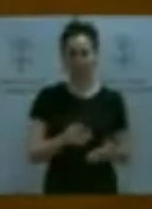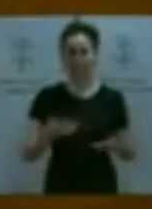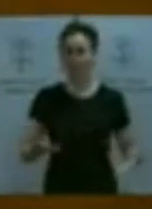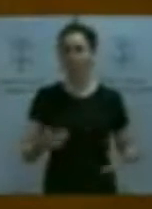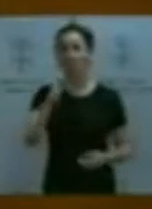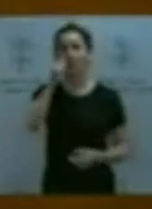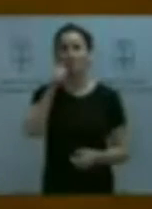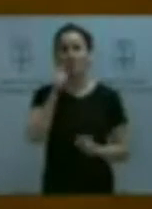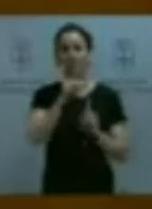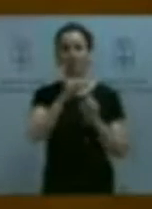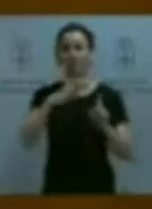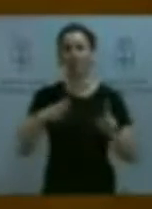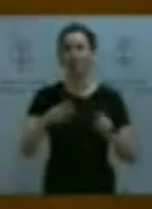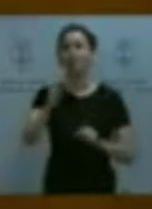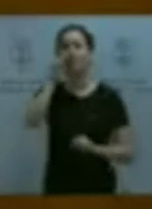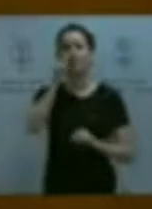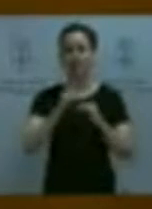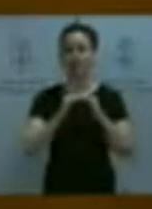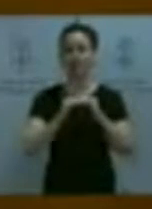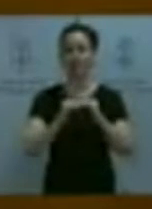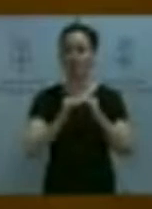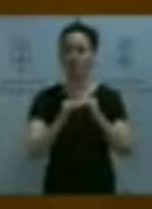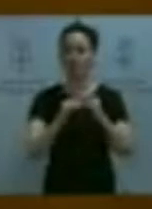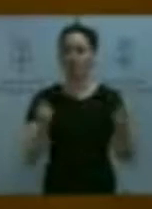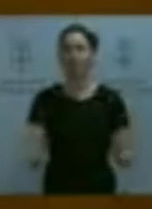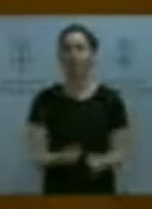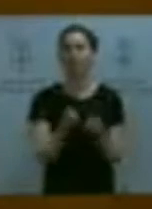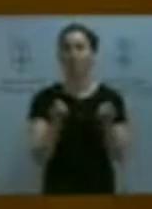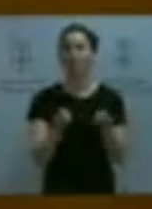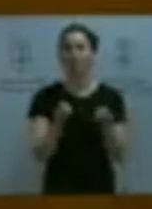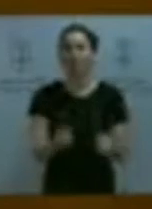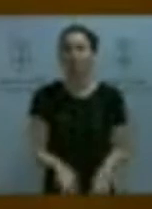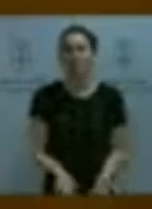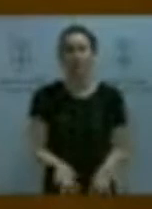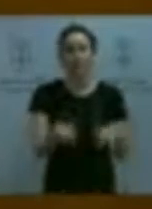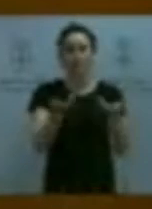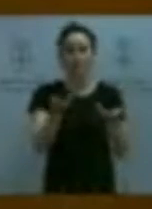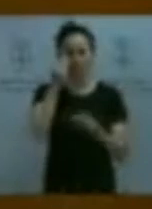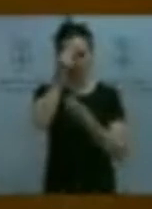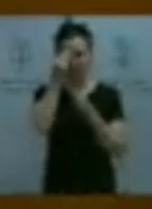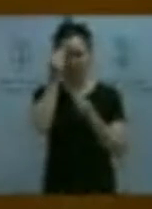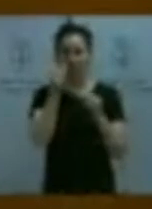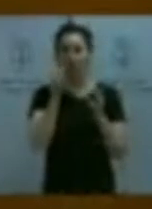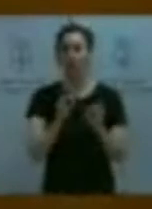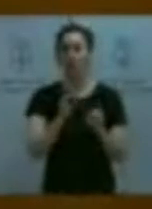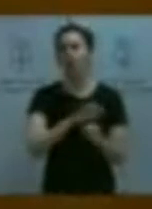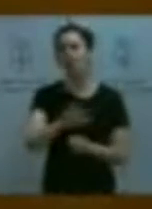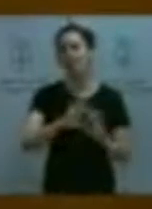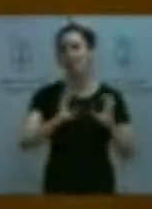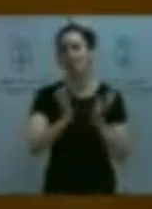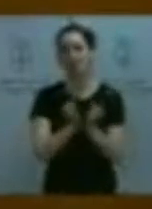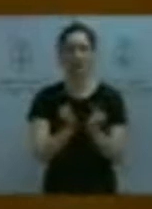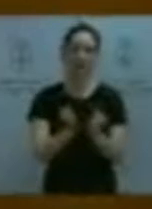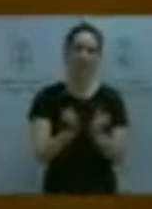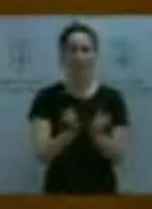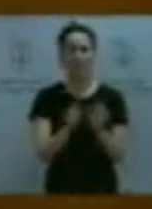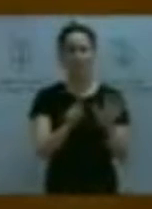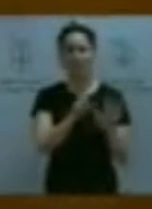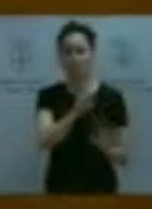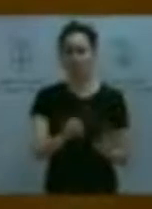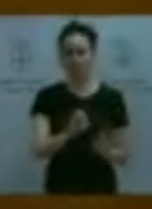se anuncia un crecimiento muy por encima de las perspectivas del turismo mundial hasta el mes de abril de casi un 6%. Y esto, lo que usted ha puesto aquí de